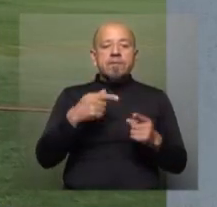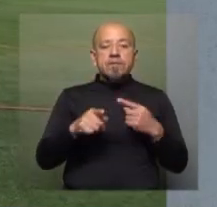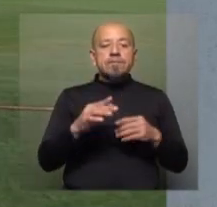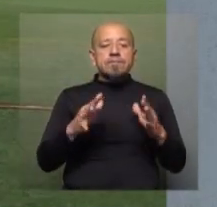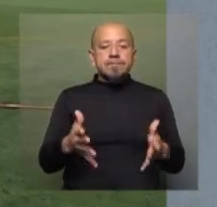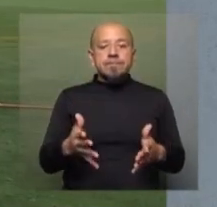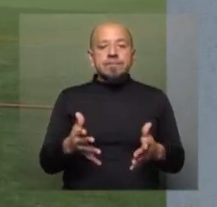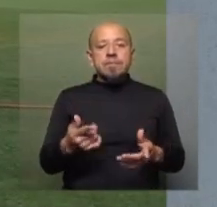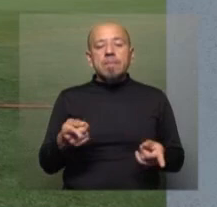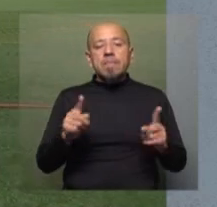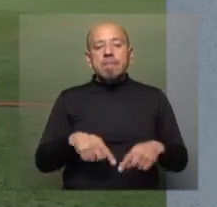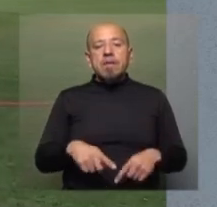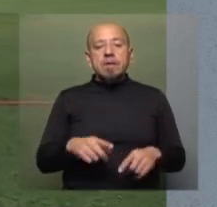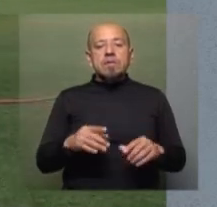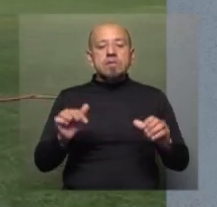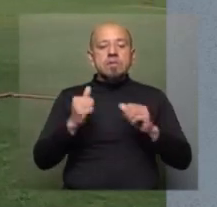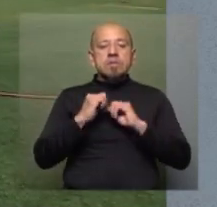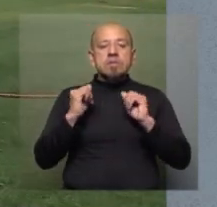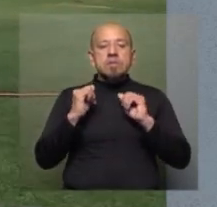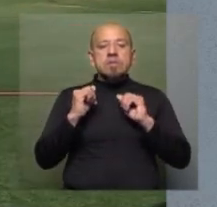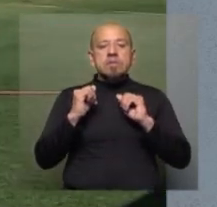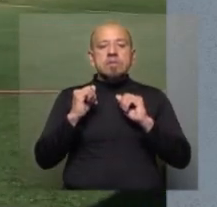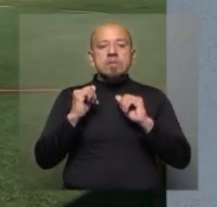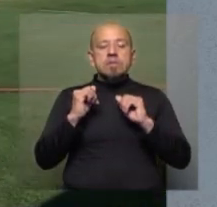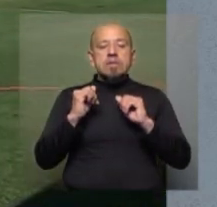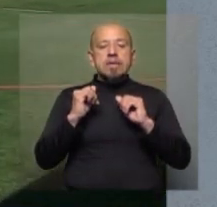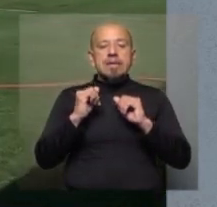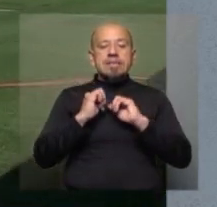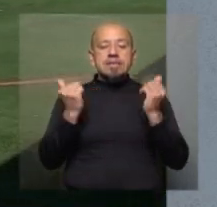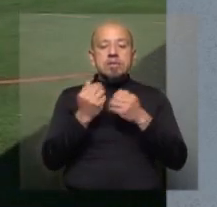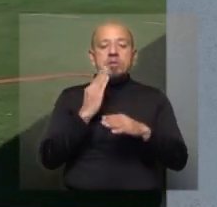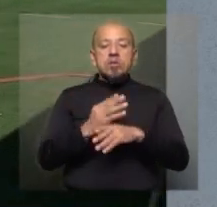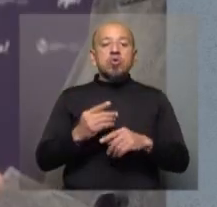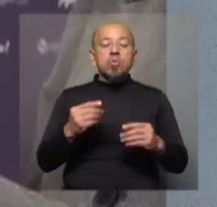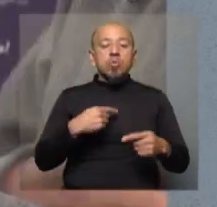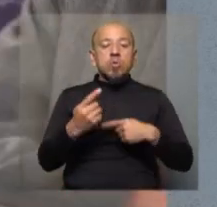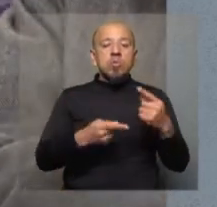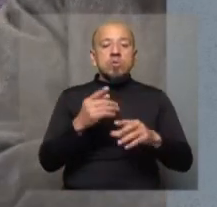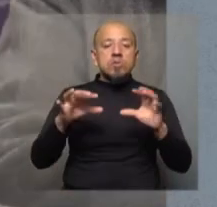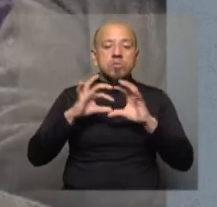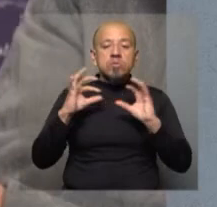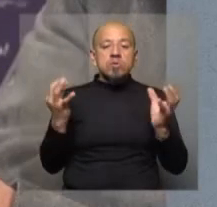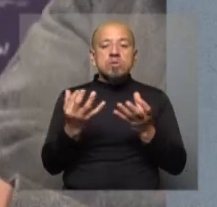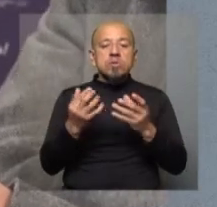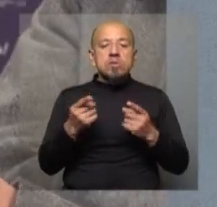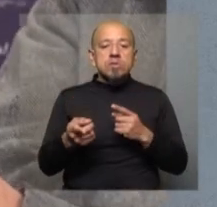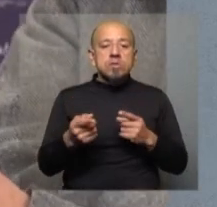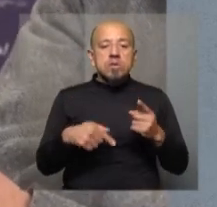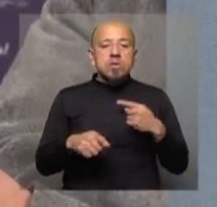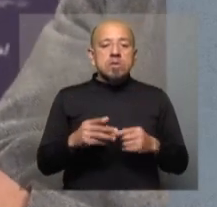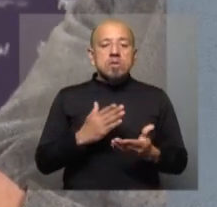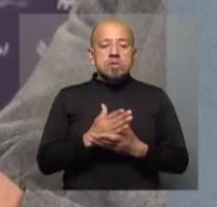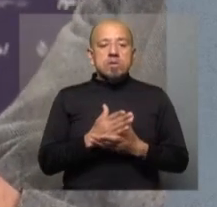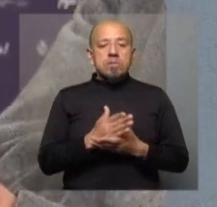la renovación del estadio Centenario y ver cómo se sigue este mundial los mundiales este